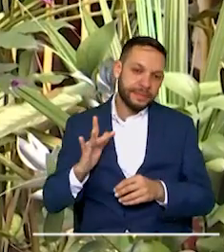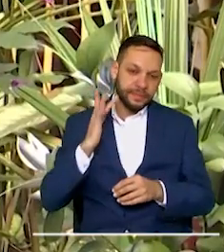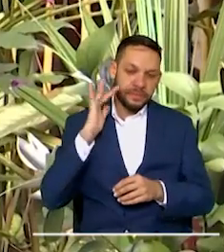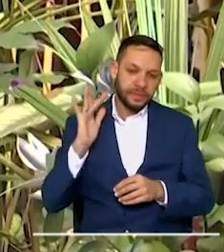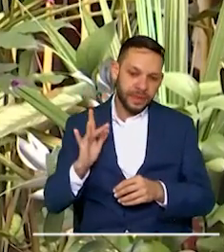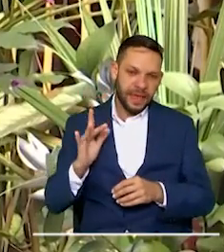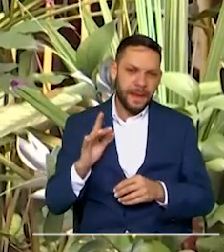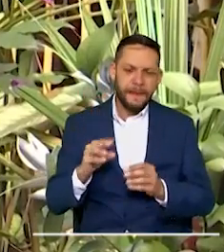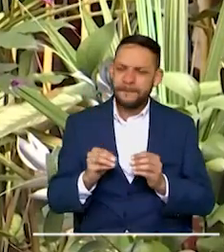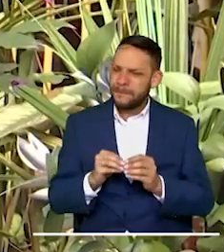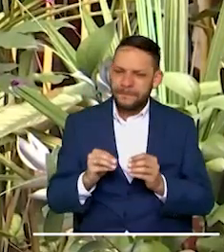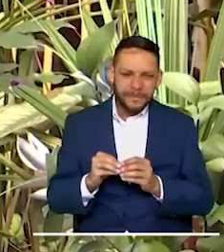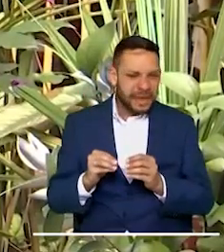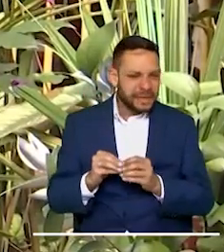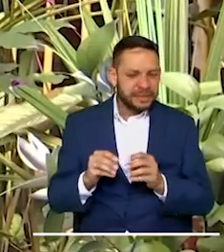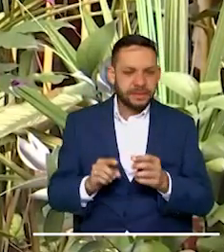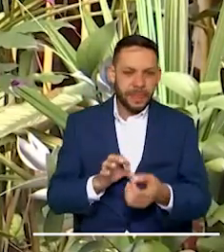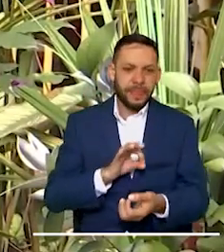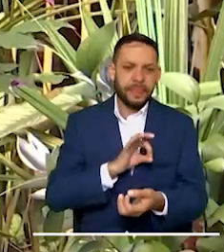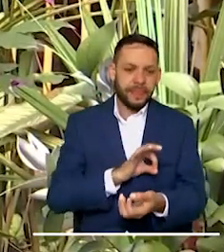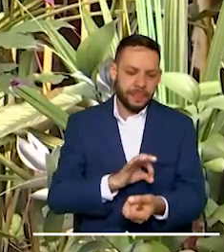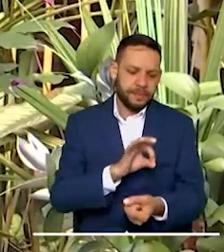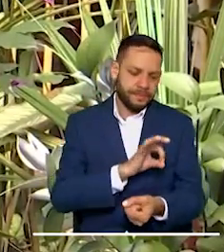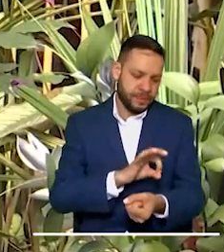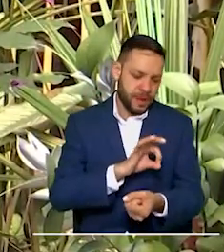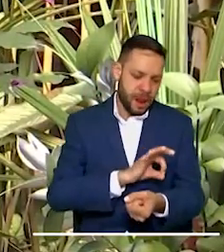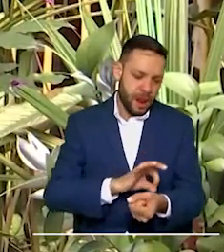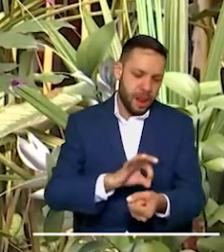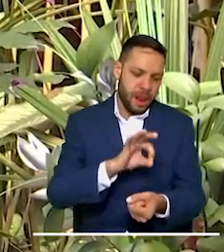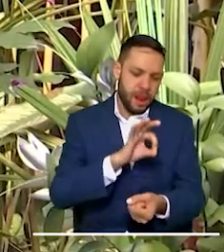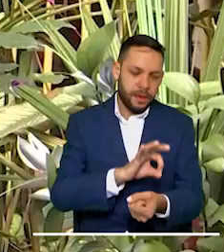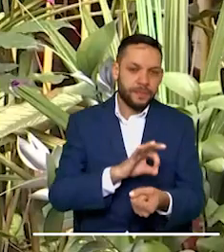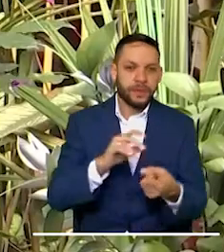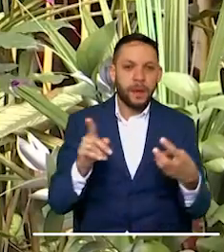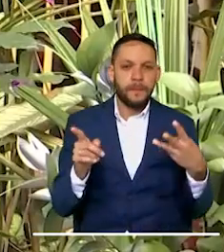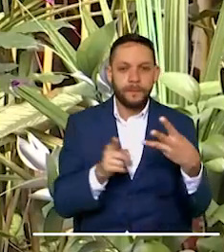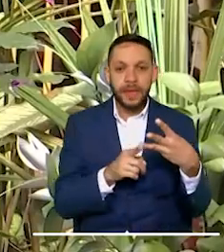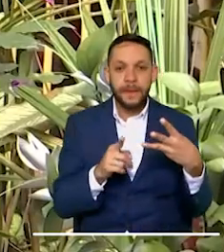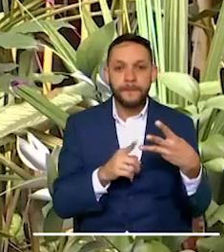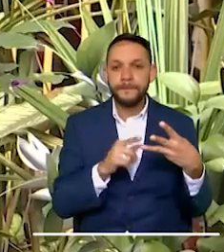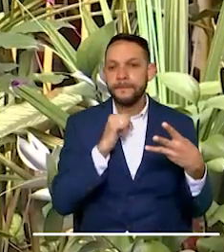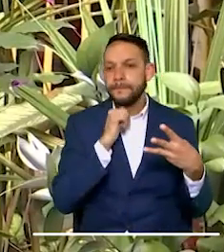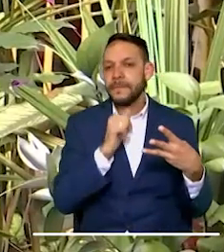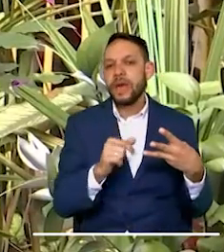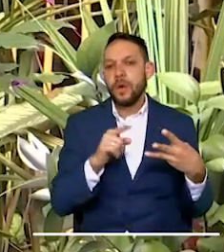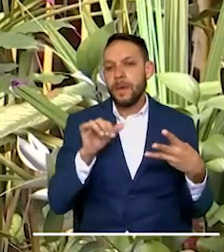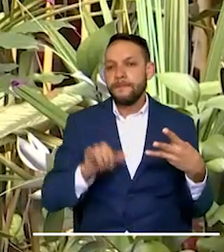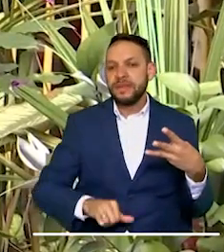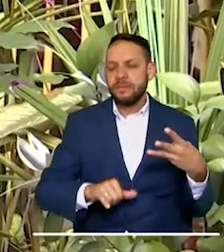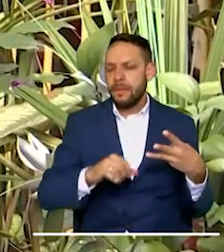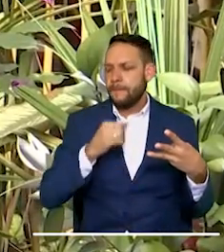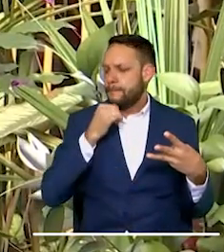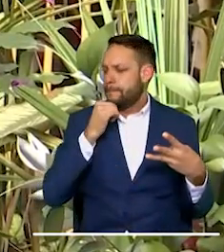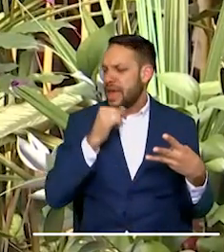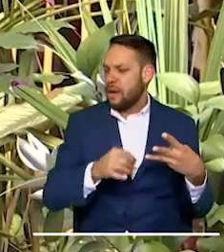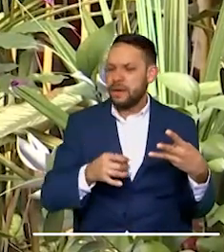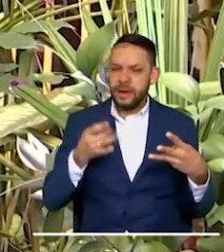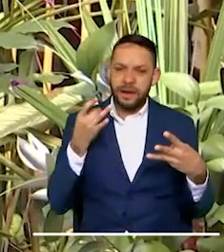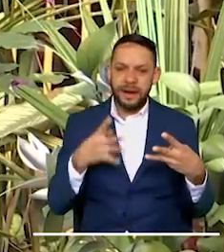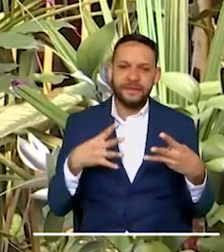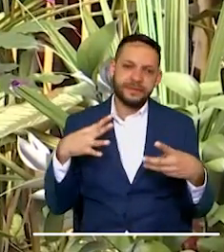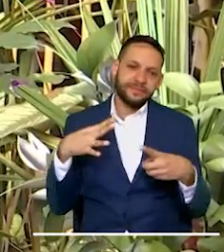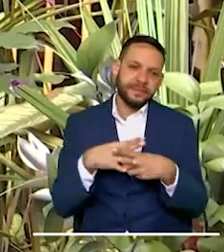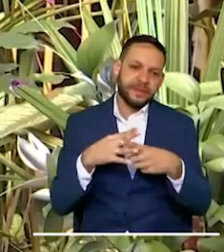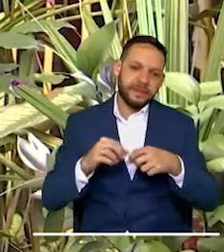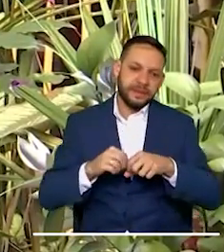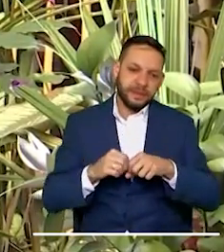y los clasificamos hasta un grado 3, cuando ya vemos comprometidas incluso las mismas arterias del hígado, que ya contienen